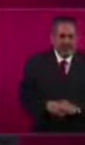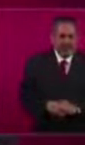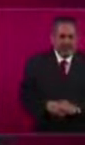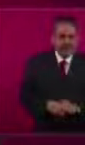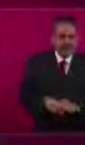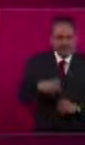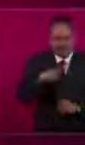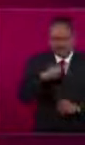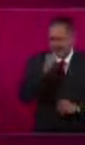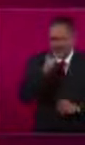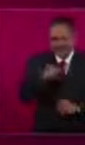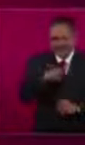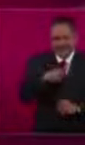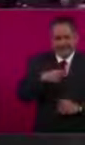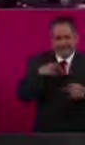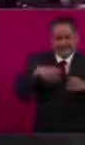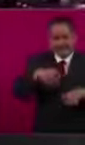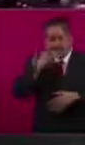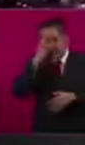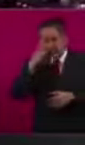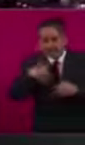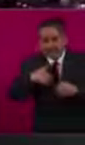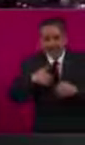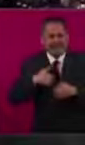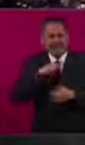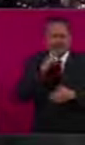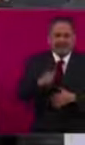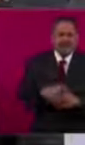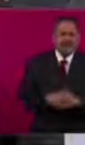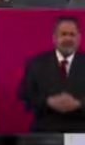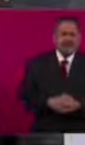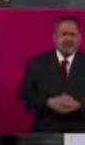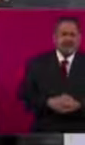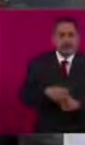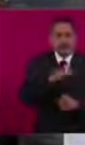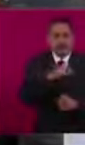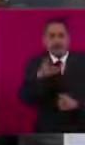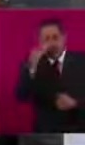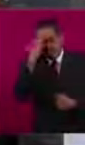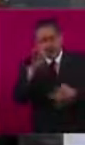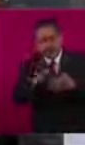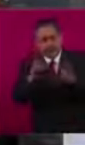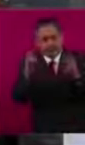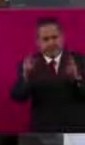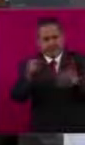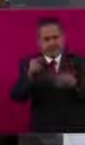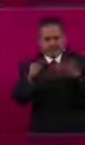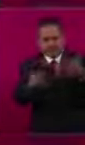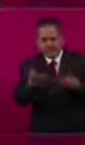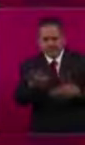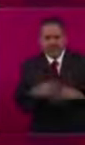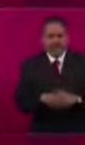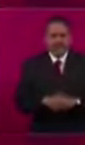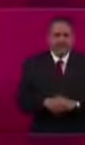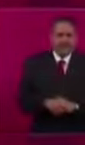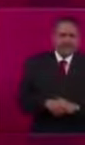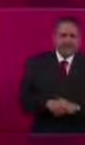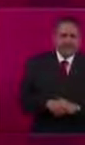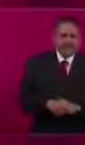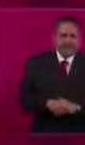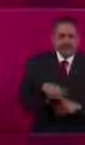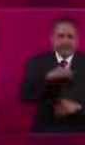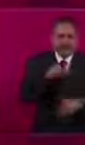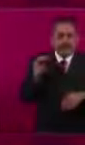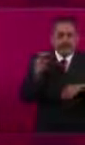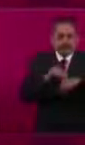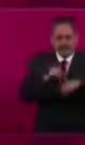No tengo nada de qué avergonzar. ¿Se puede adelantar qué sabe de este tema, presidente? Si tú lo pones